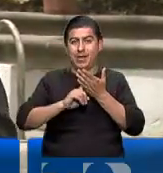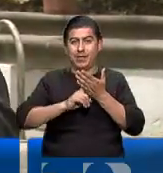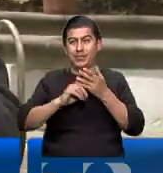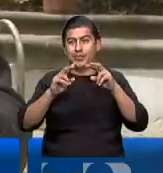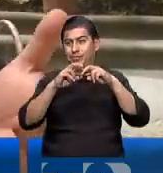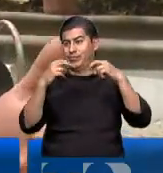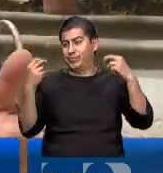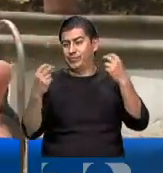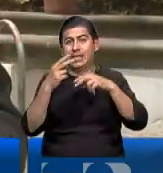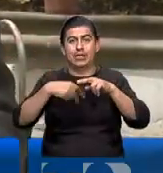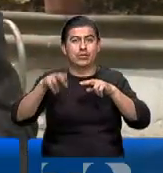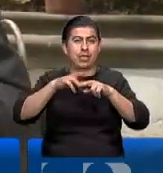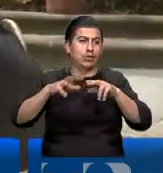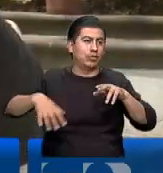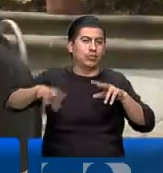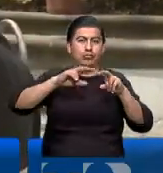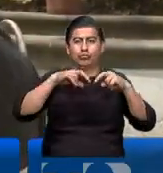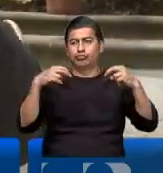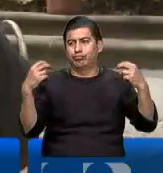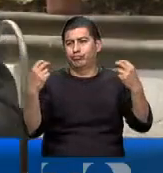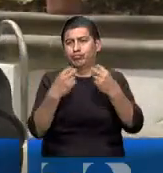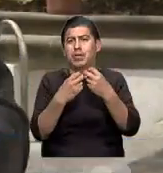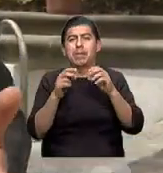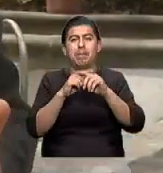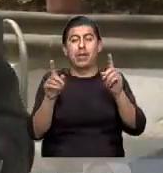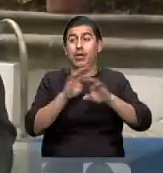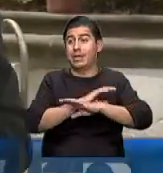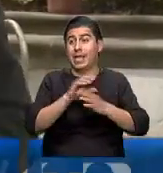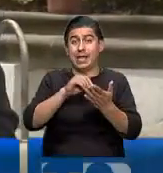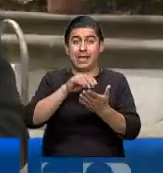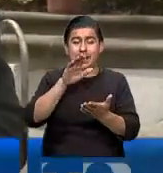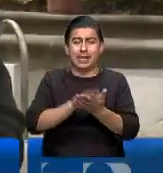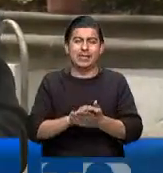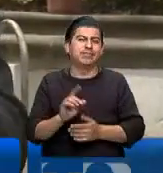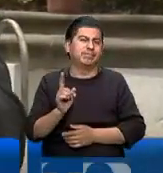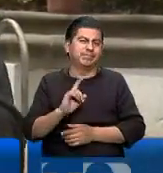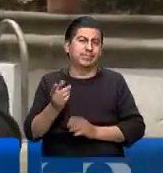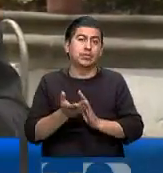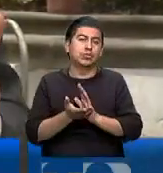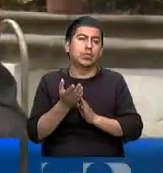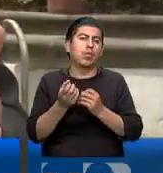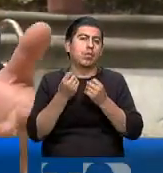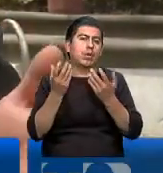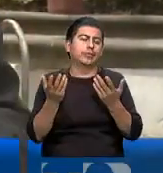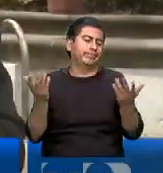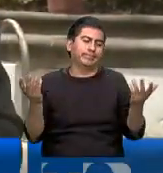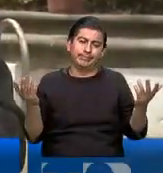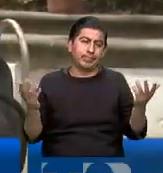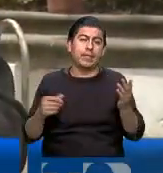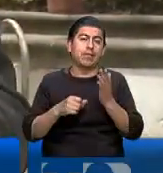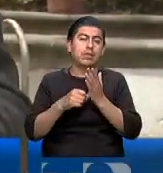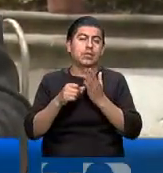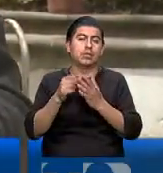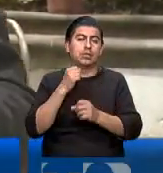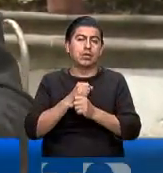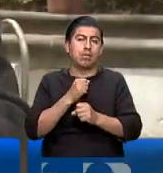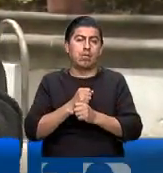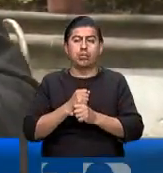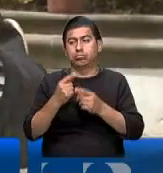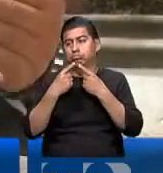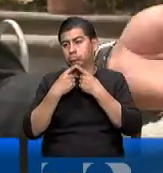consejo nacional de salarios no se fijó el incremento salarial el ministro de trabajo informó que